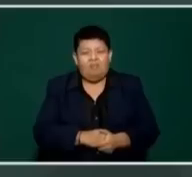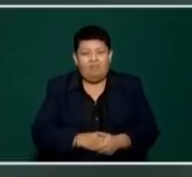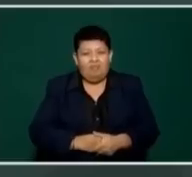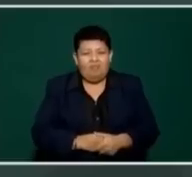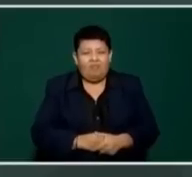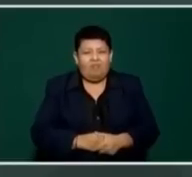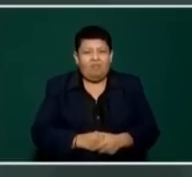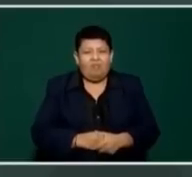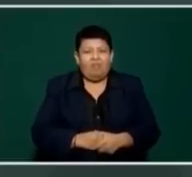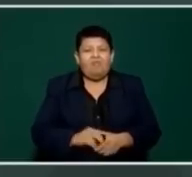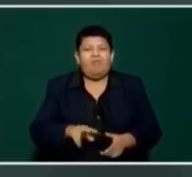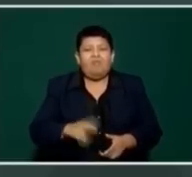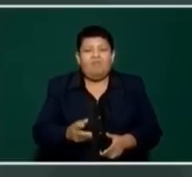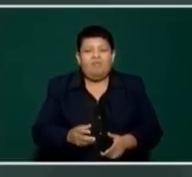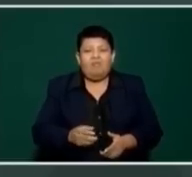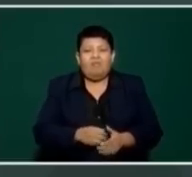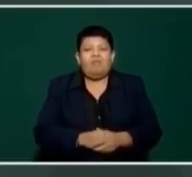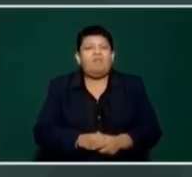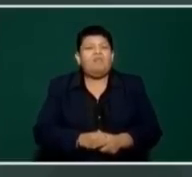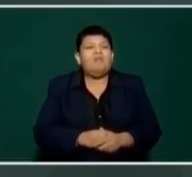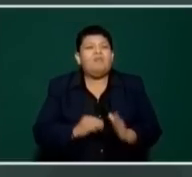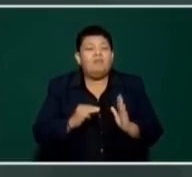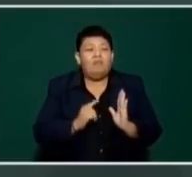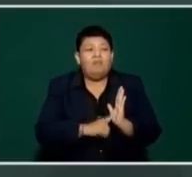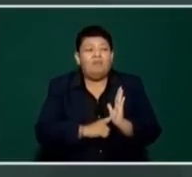toneladas. Sí.